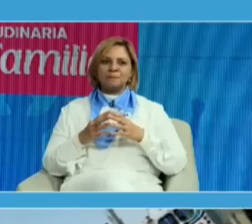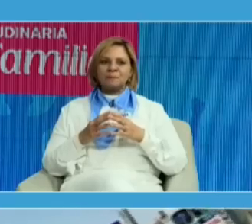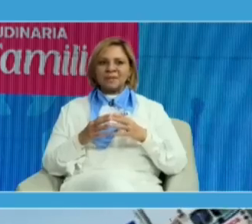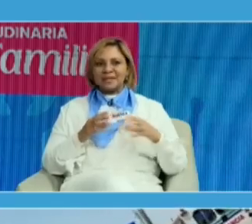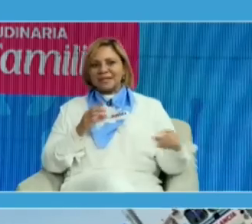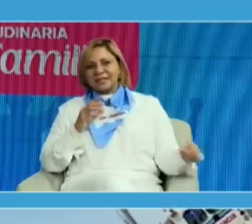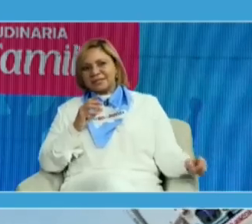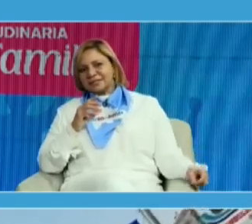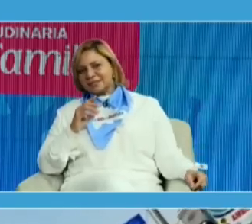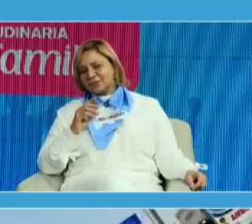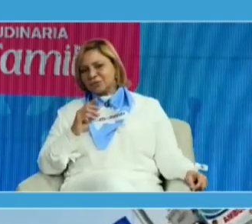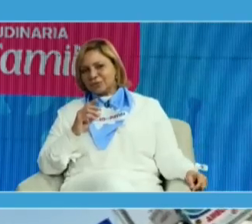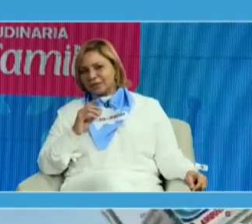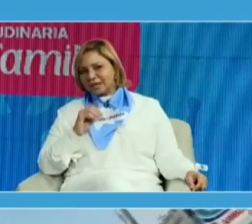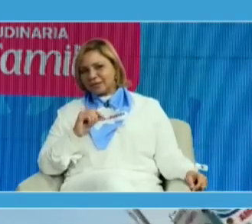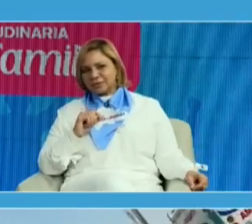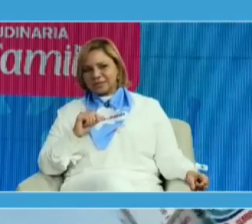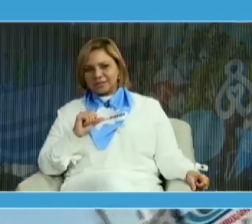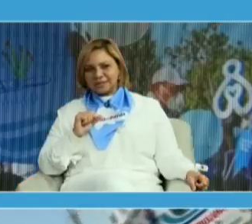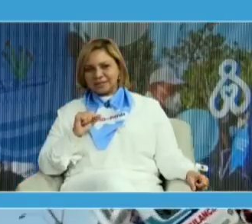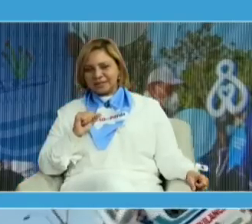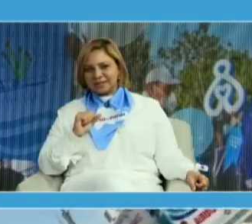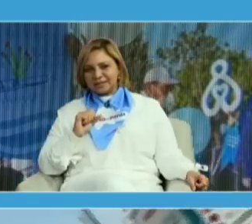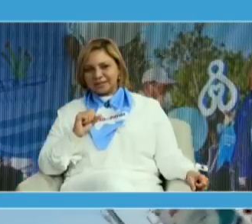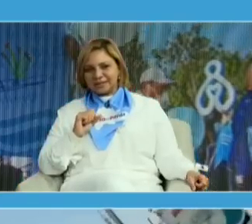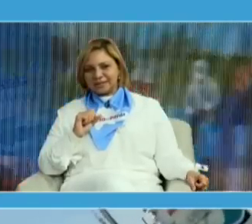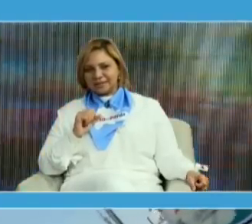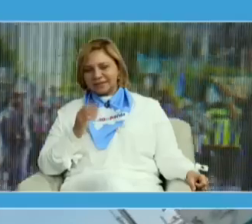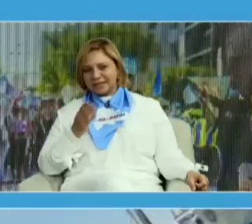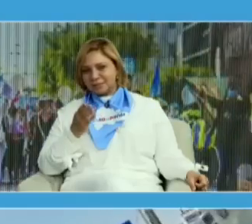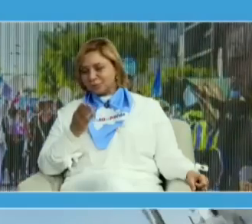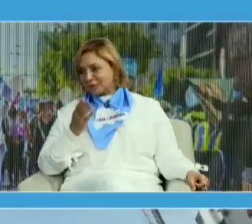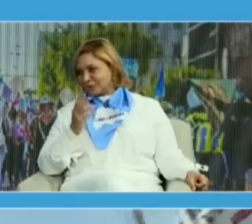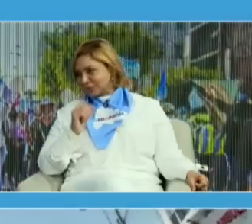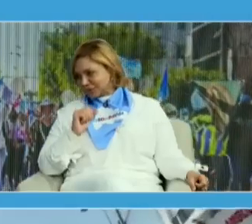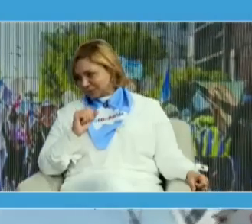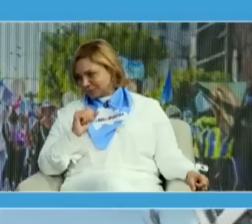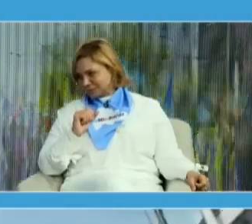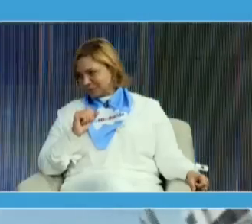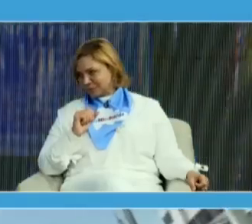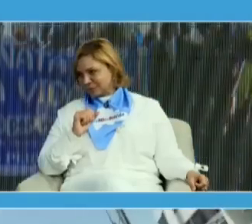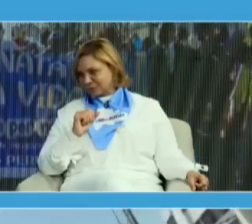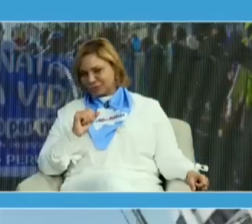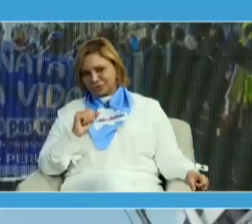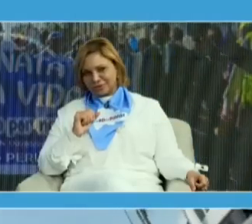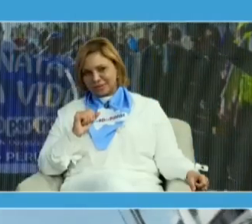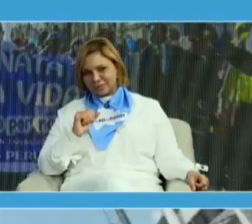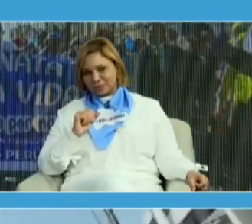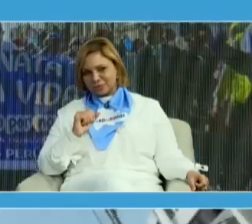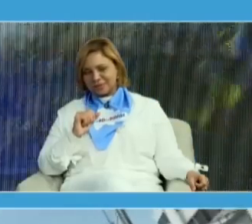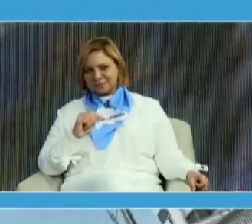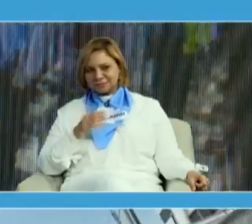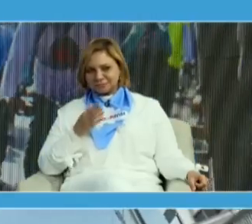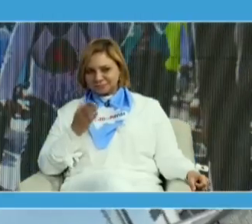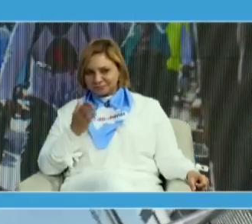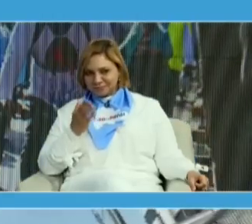porque se dio algo aquí que el diputado no dijo, pero nosotros nos